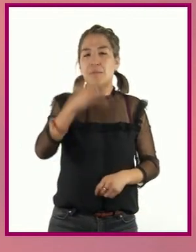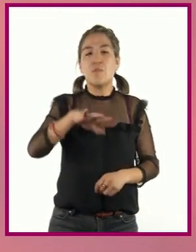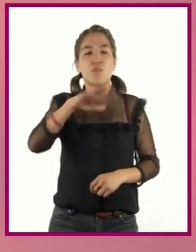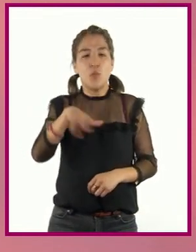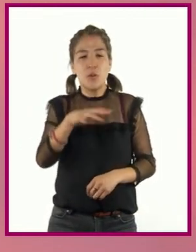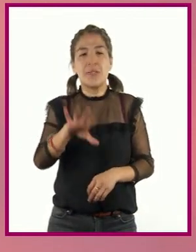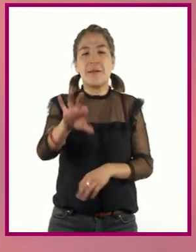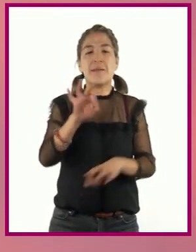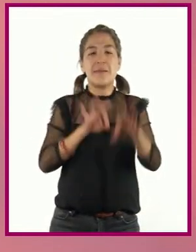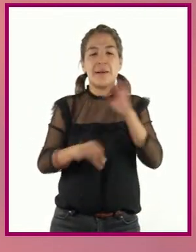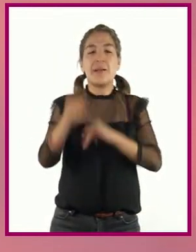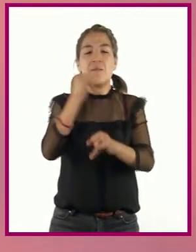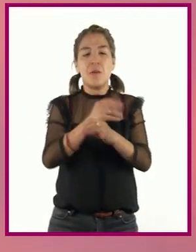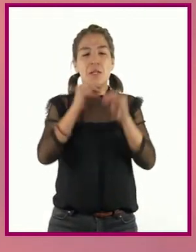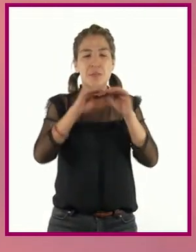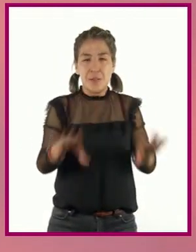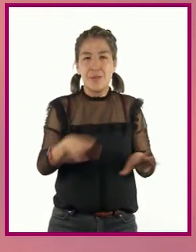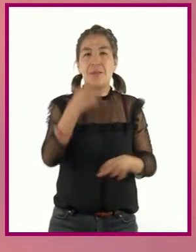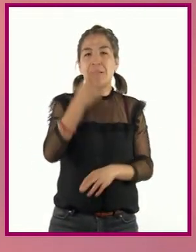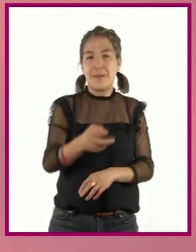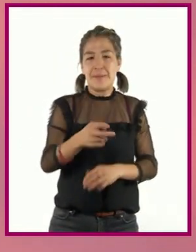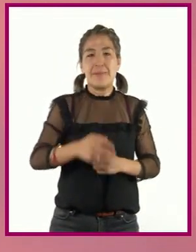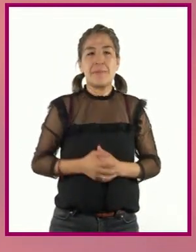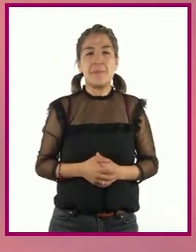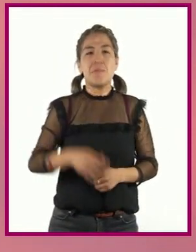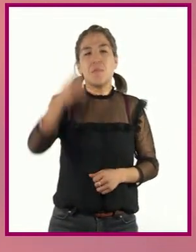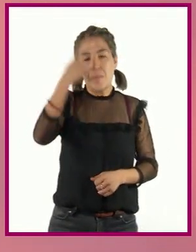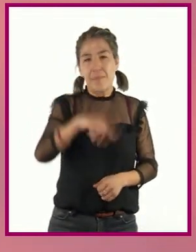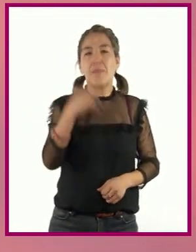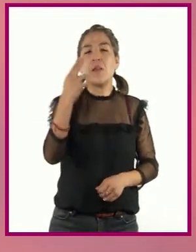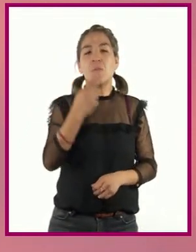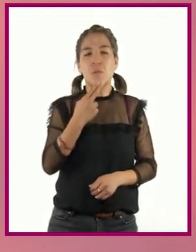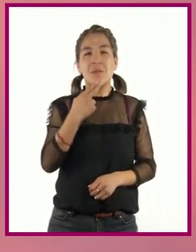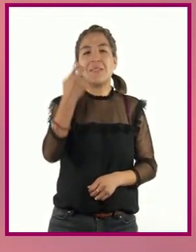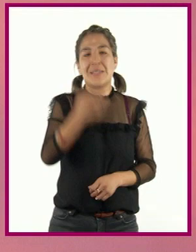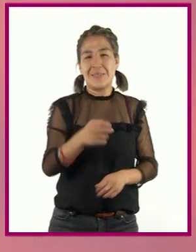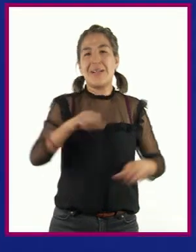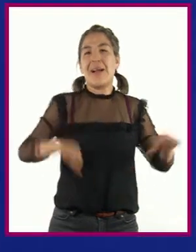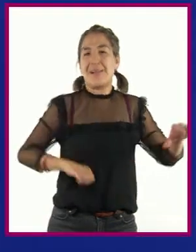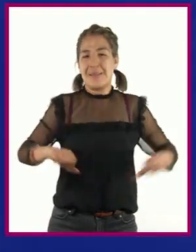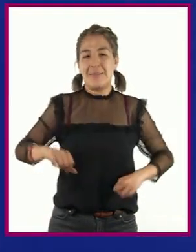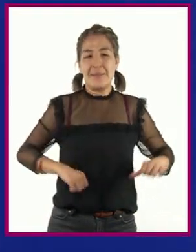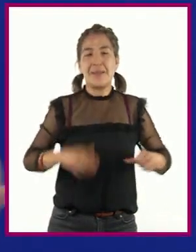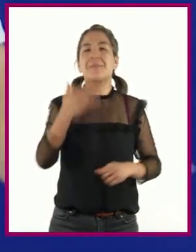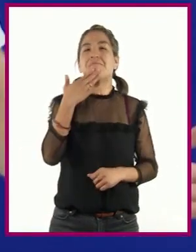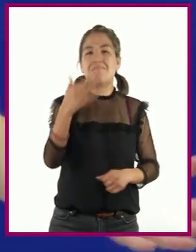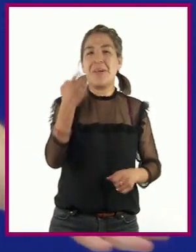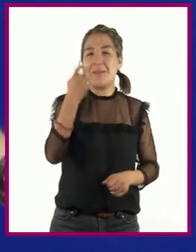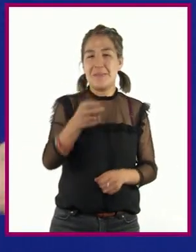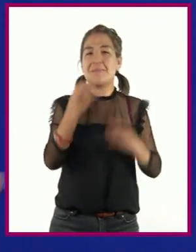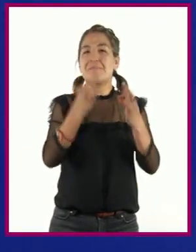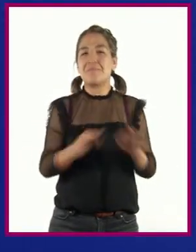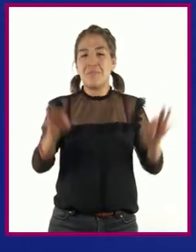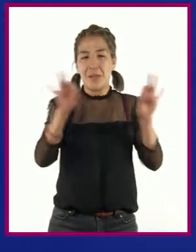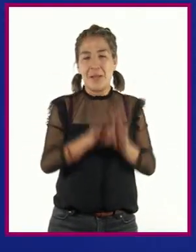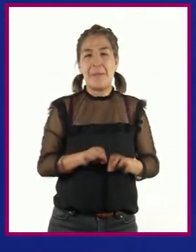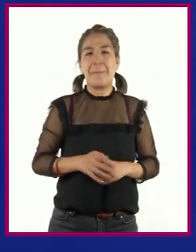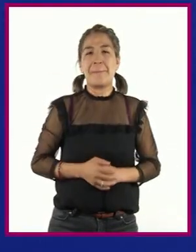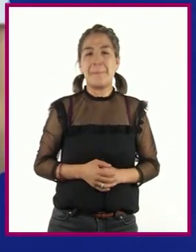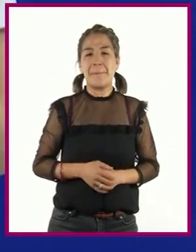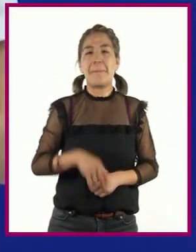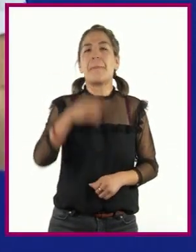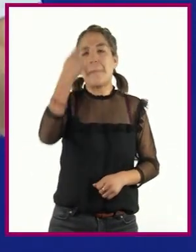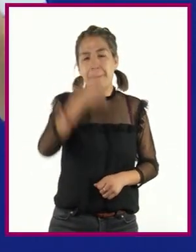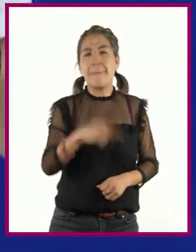la selección y la recopilación de información que será utilizado para dicha actividad. Eso suena importante, profesora, pues